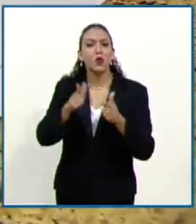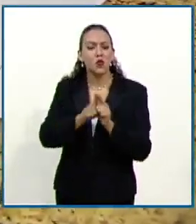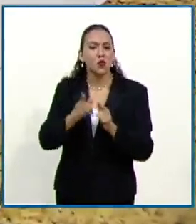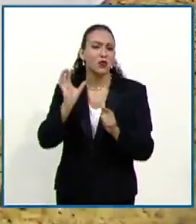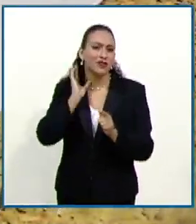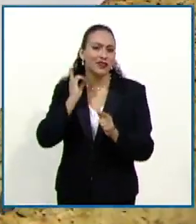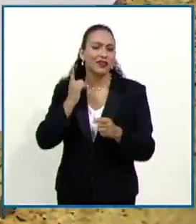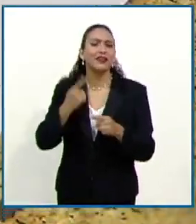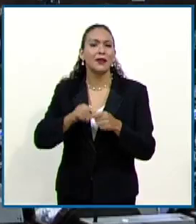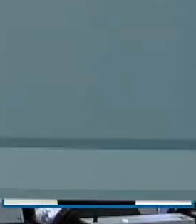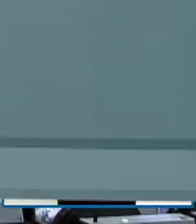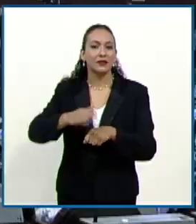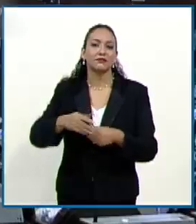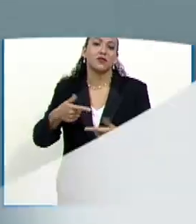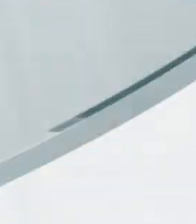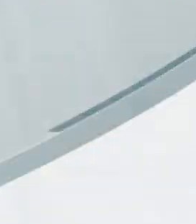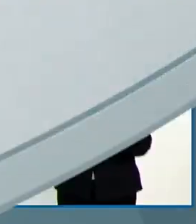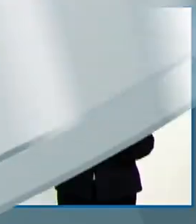Congreso.